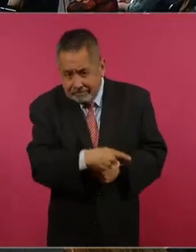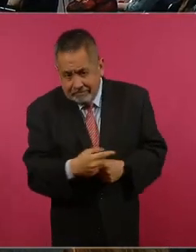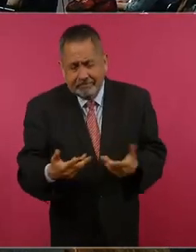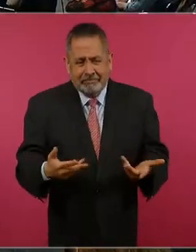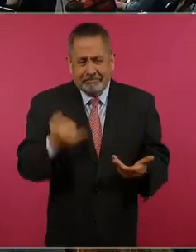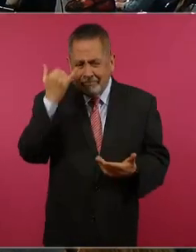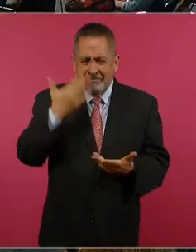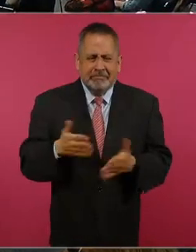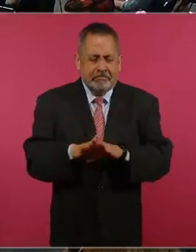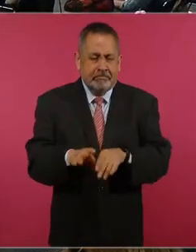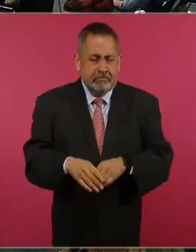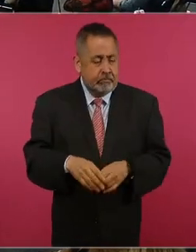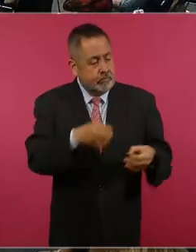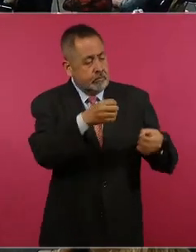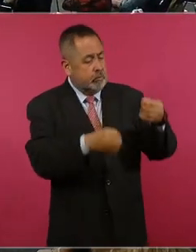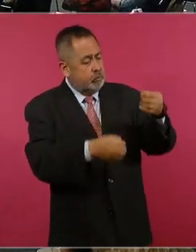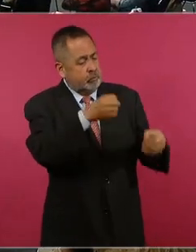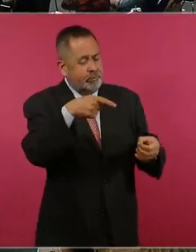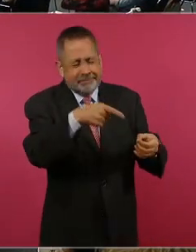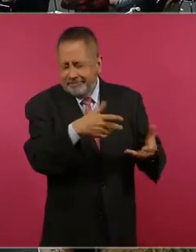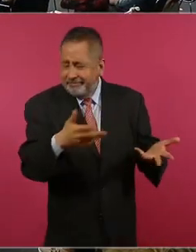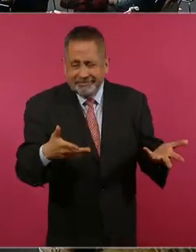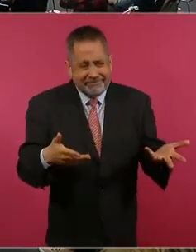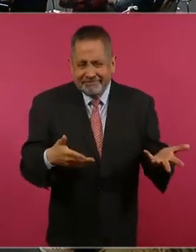aunque se trate de un juez,